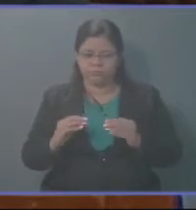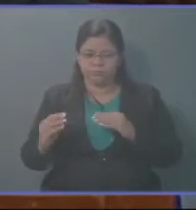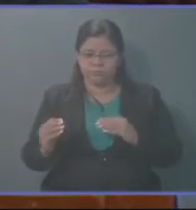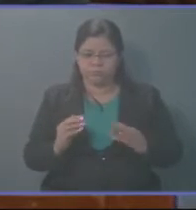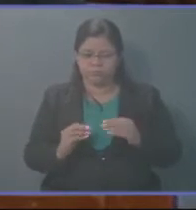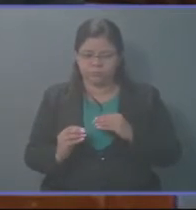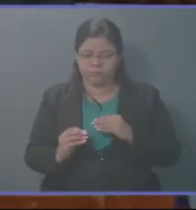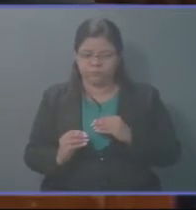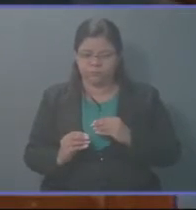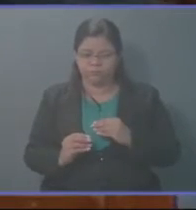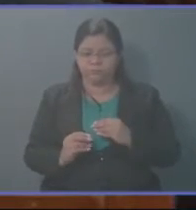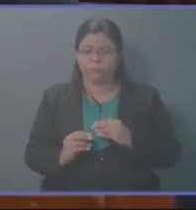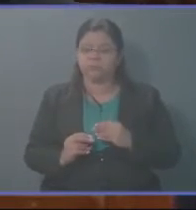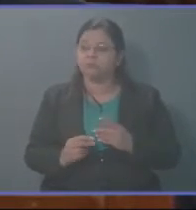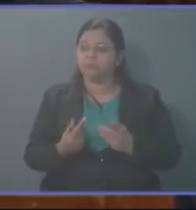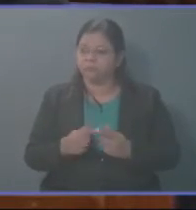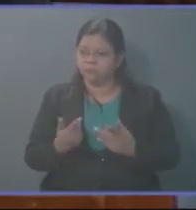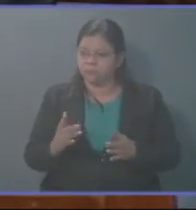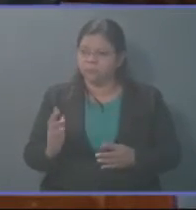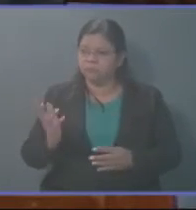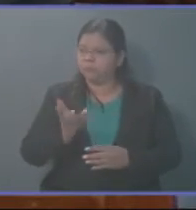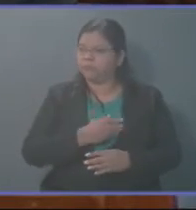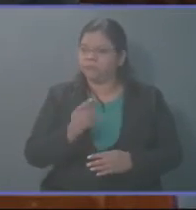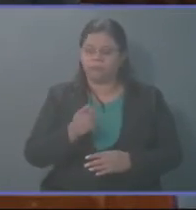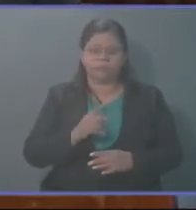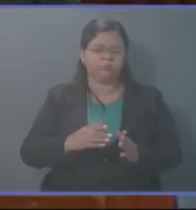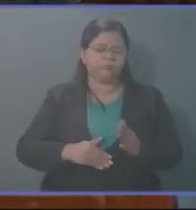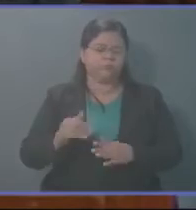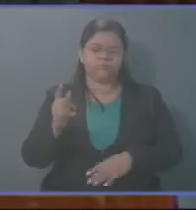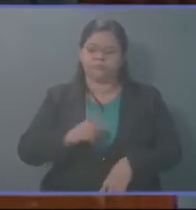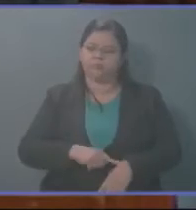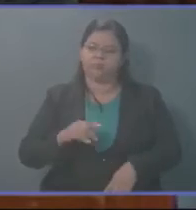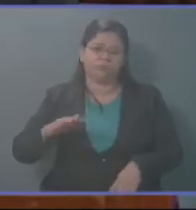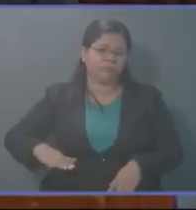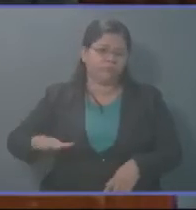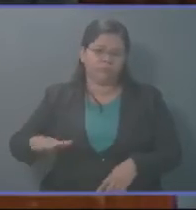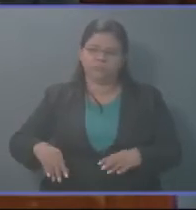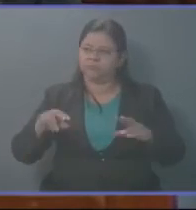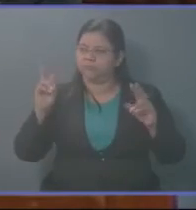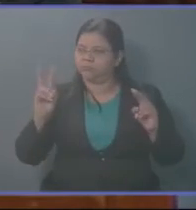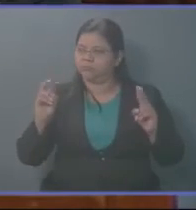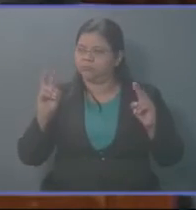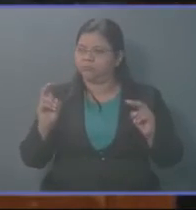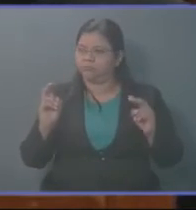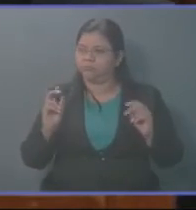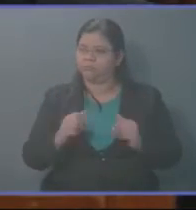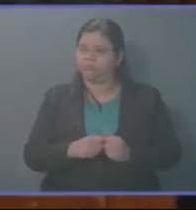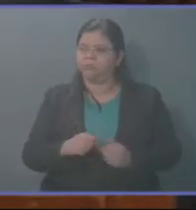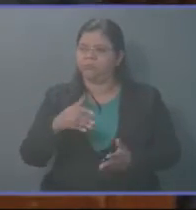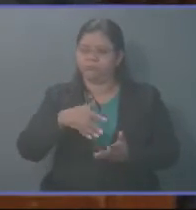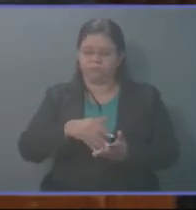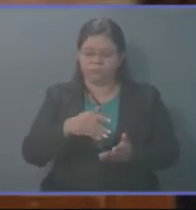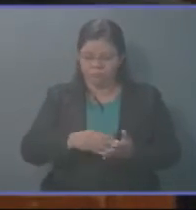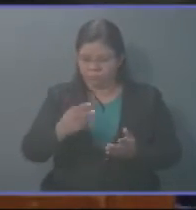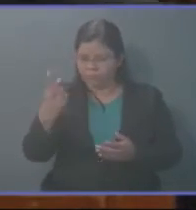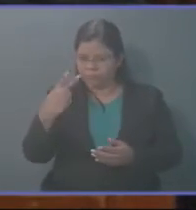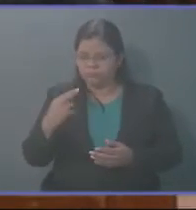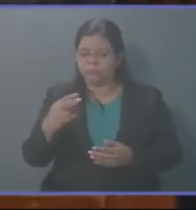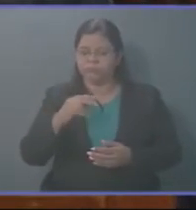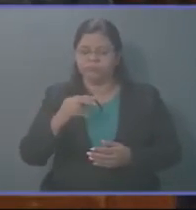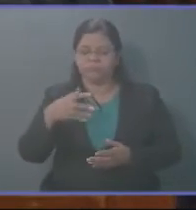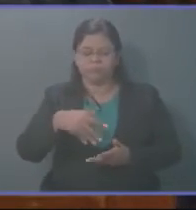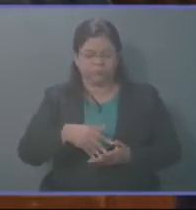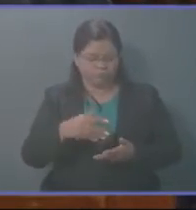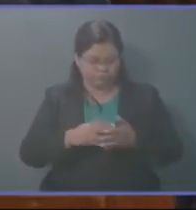buscar entendimiento y no le demos más larga a este tema. El pueblo nos está viendo, el pueblo nos va a